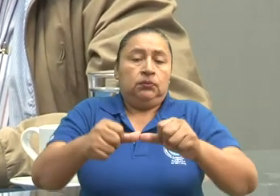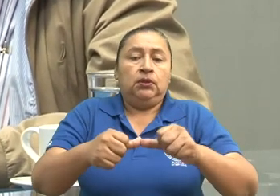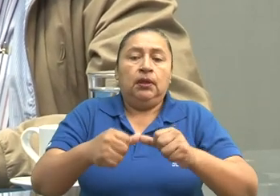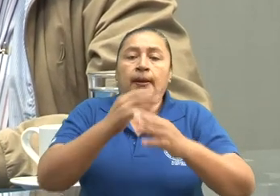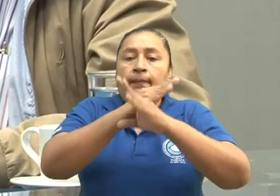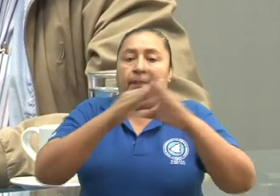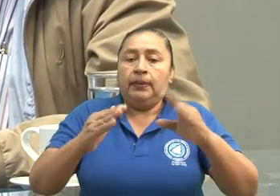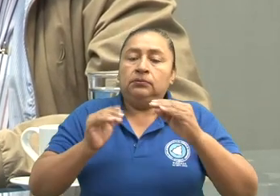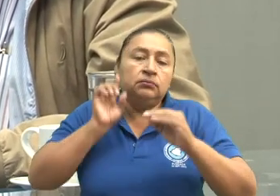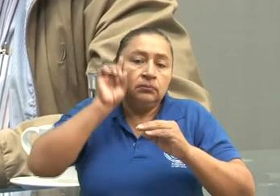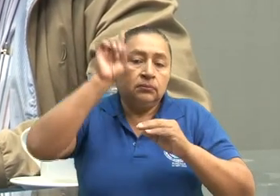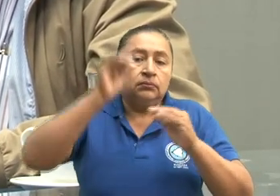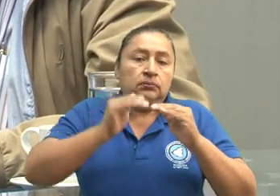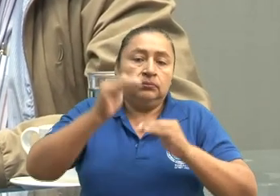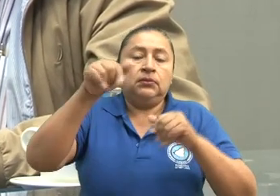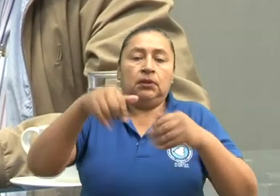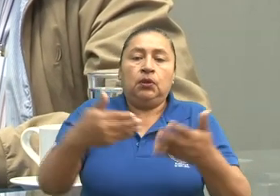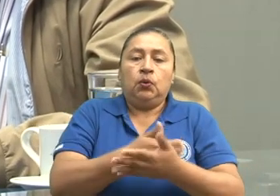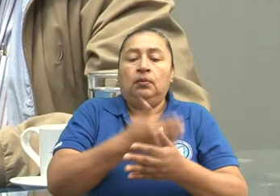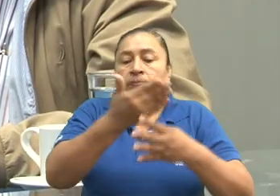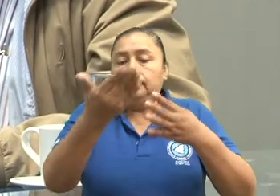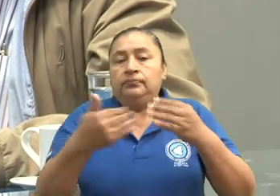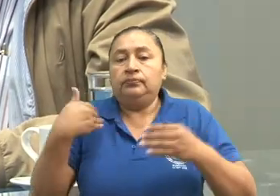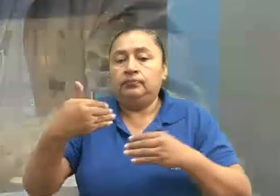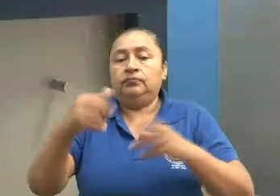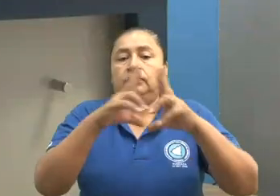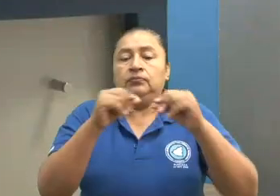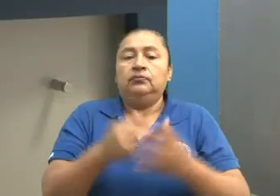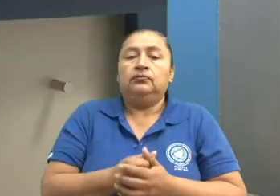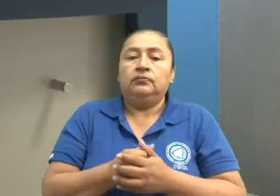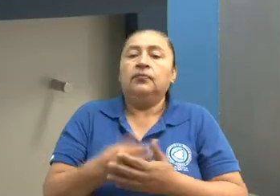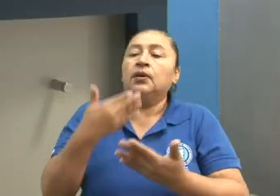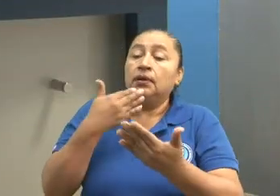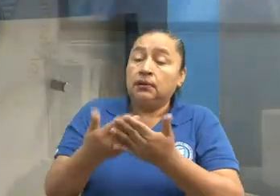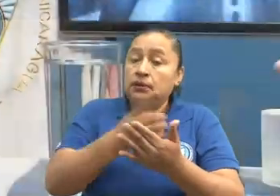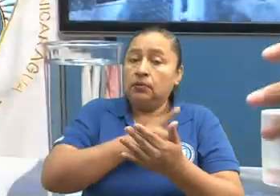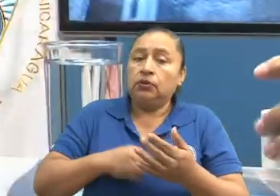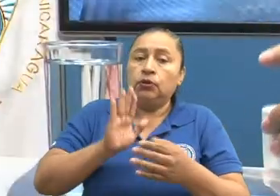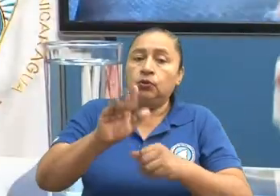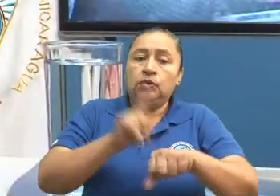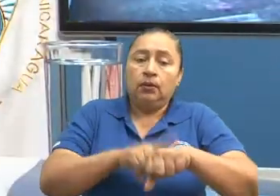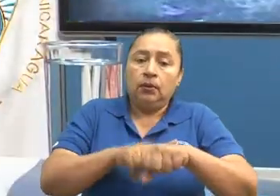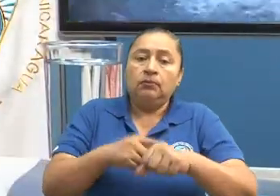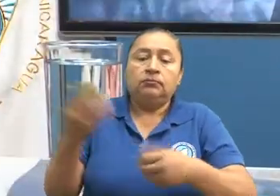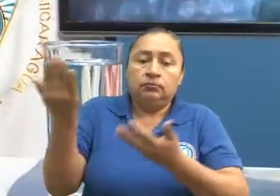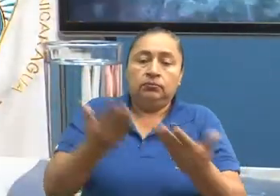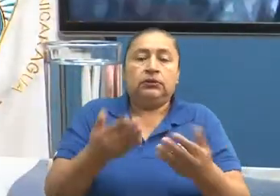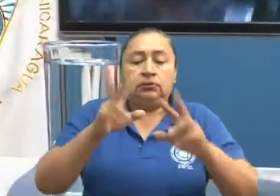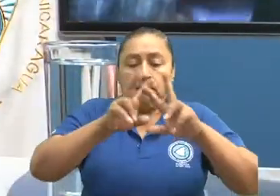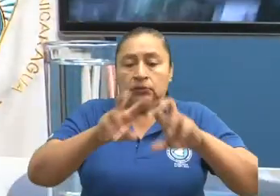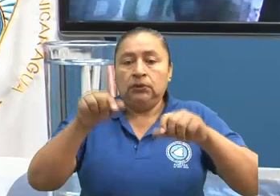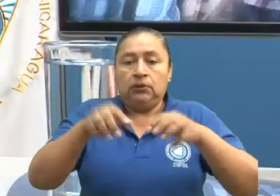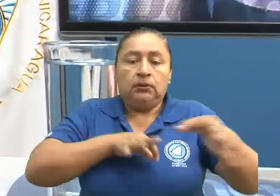en paz y en progreso en esta nueva etapa histórica de Nicaragua. Muchísimas gracias, diputado, por su tiempo y también por traernos ese análisis siempre